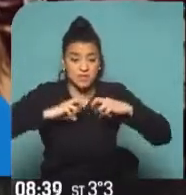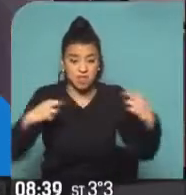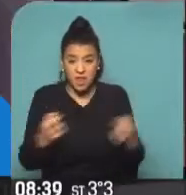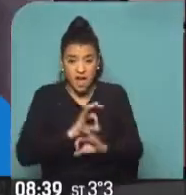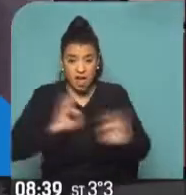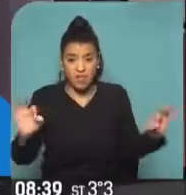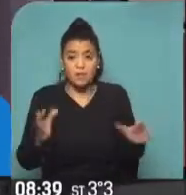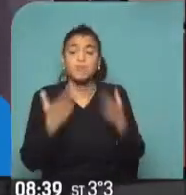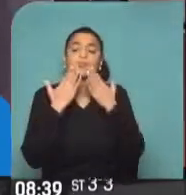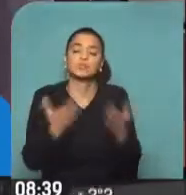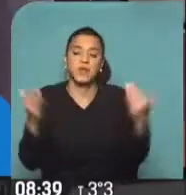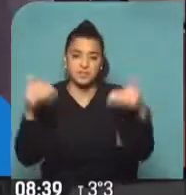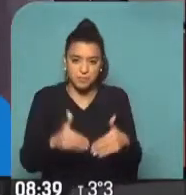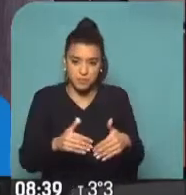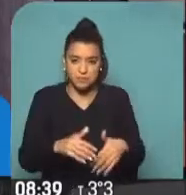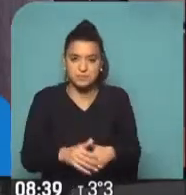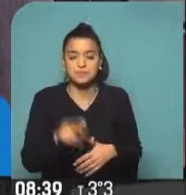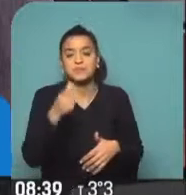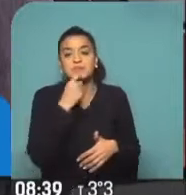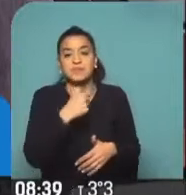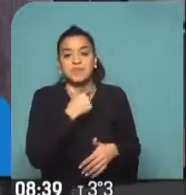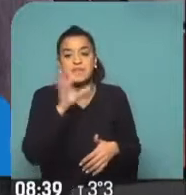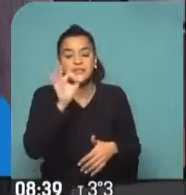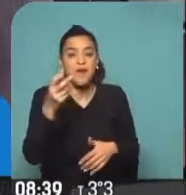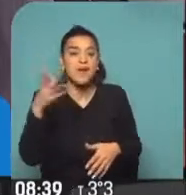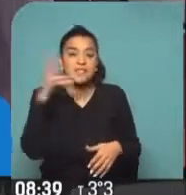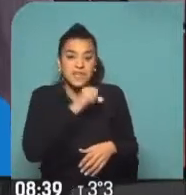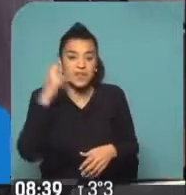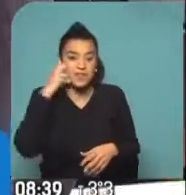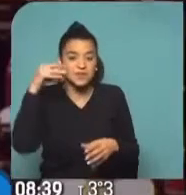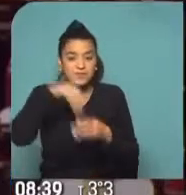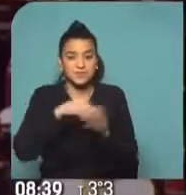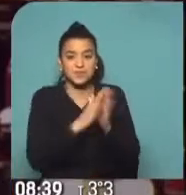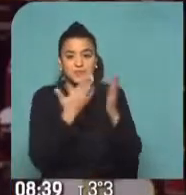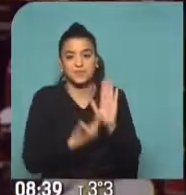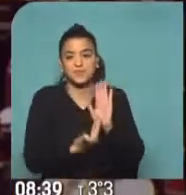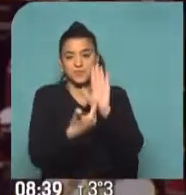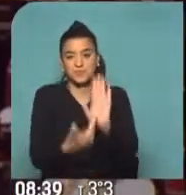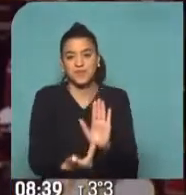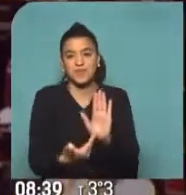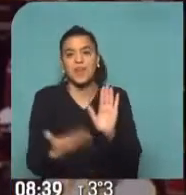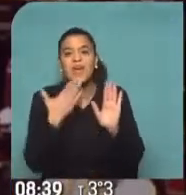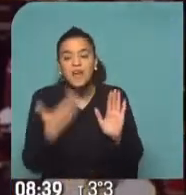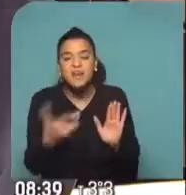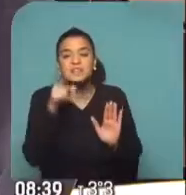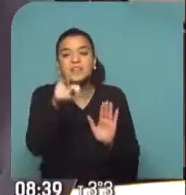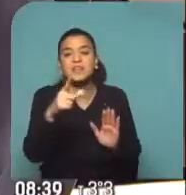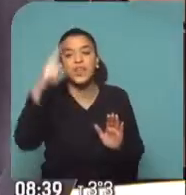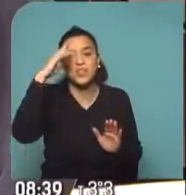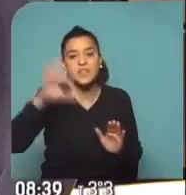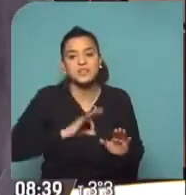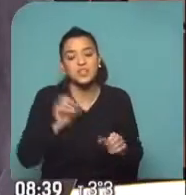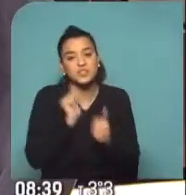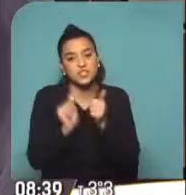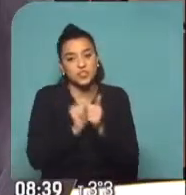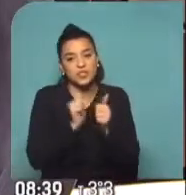recinto. Gabriel, muchísimas gracias. Y que quienes quieran saber los secretos Obvio. del Congreso... A ustedes aprovecho para mostrarles. Claro, tienen el Gracias. libro y estos 10 años de